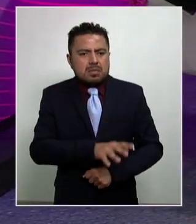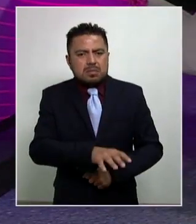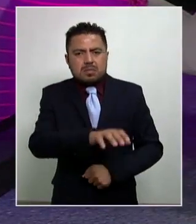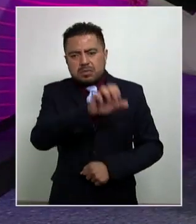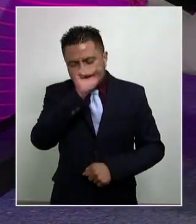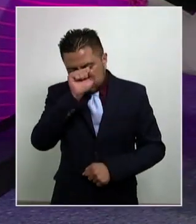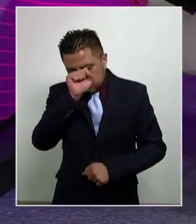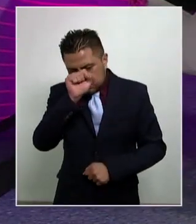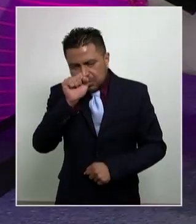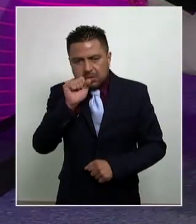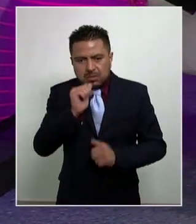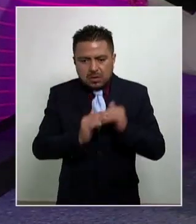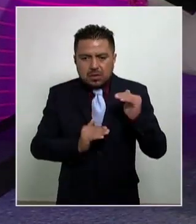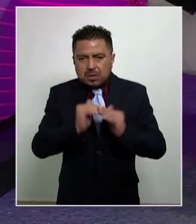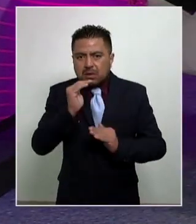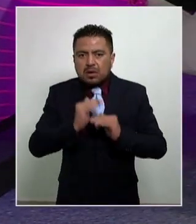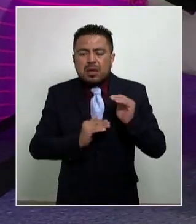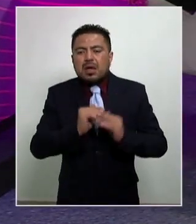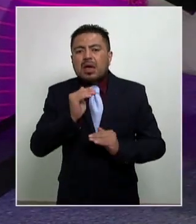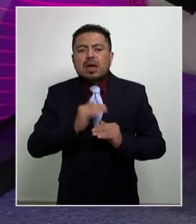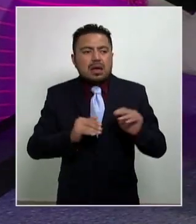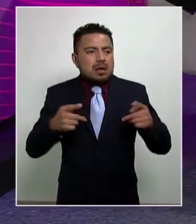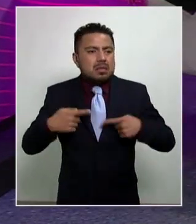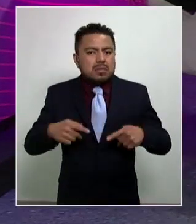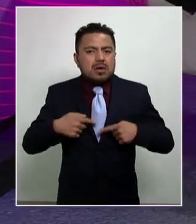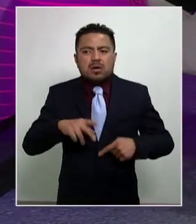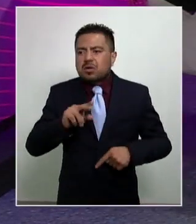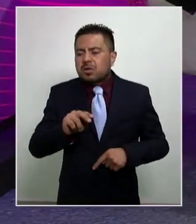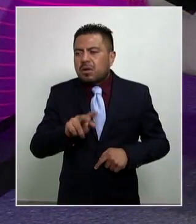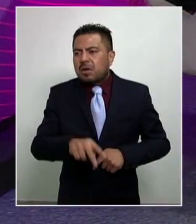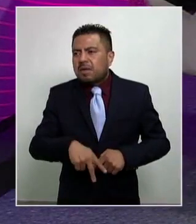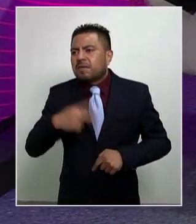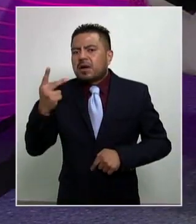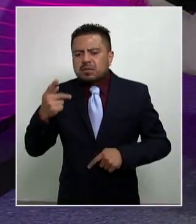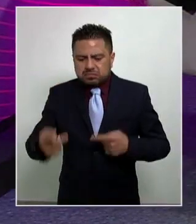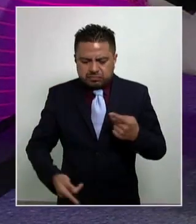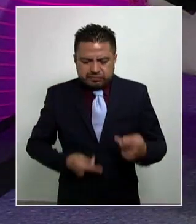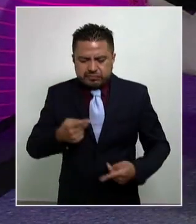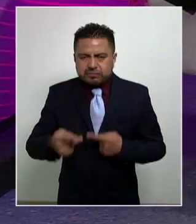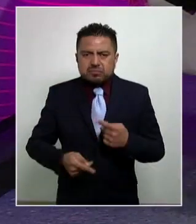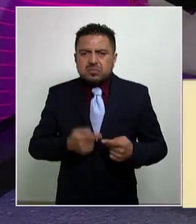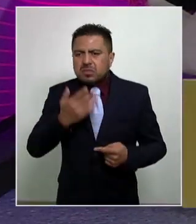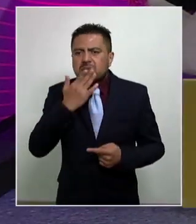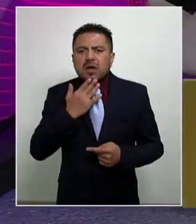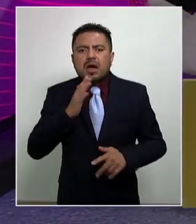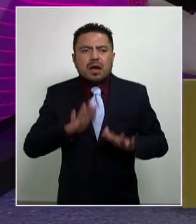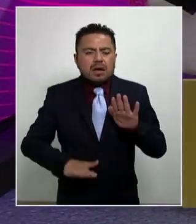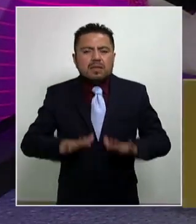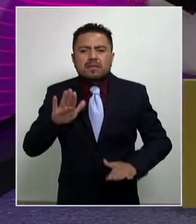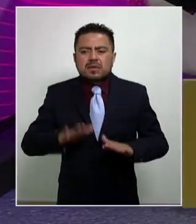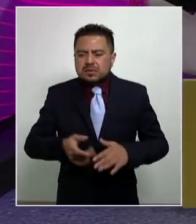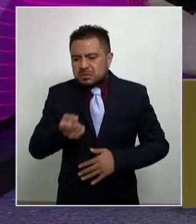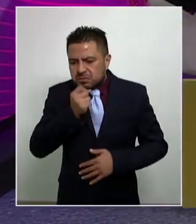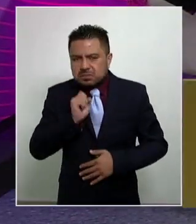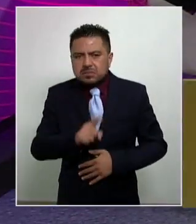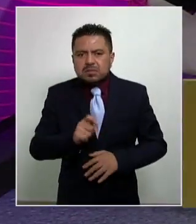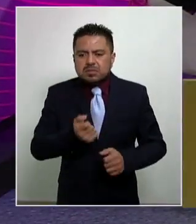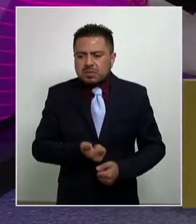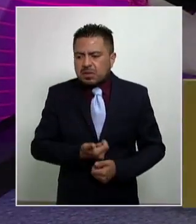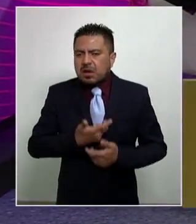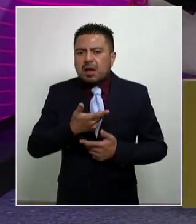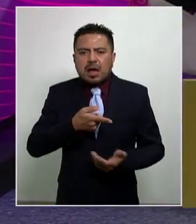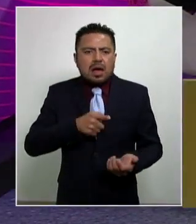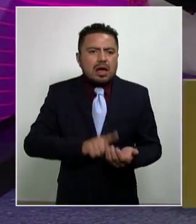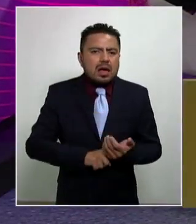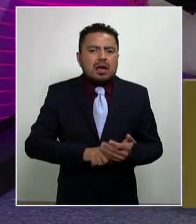una construcción que la gente no se va a cuestionar, a veces hasta las mismas frases dentro de la